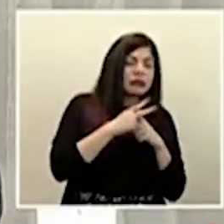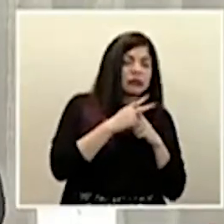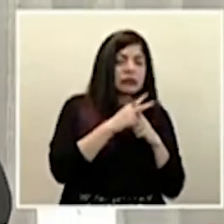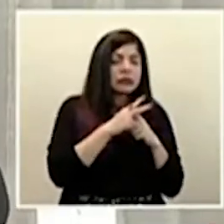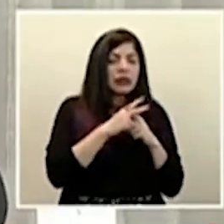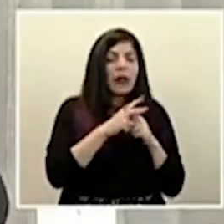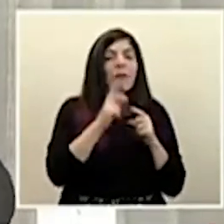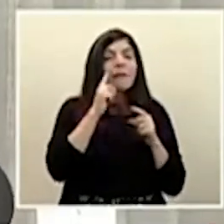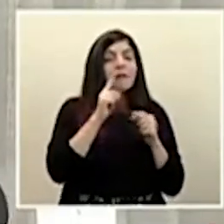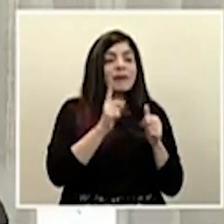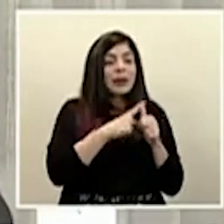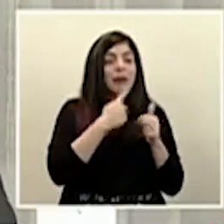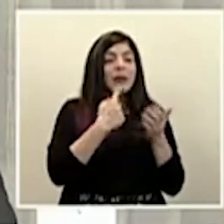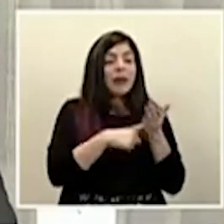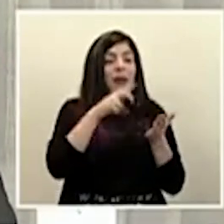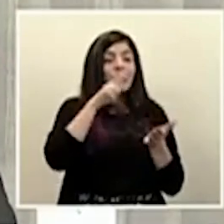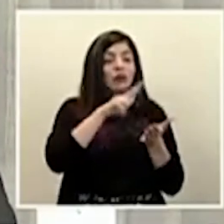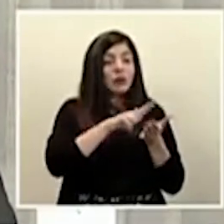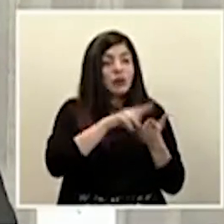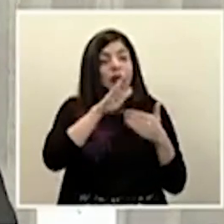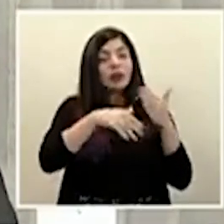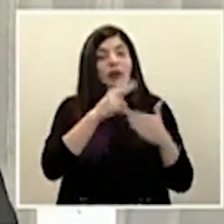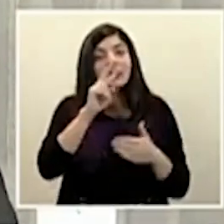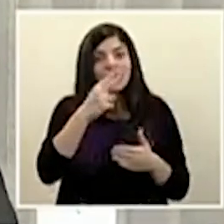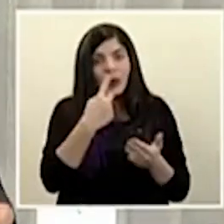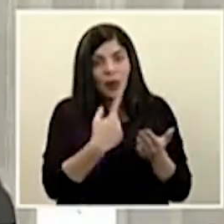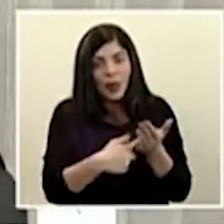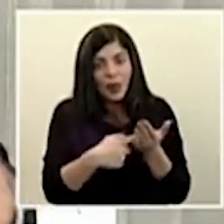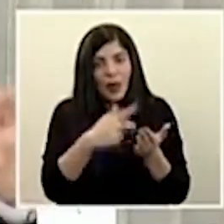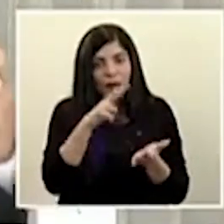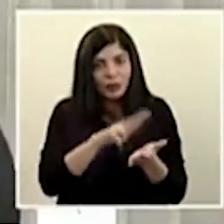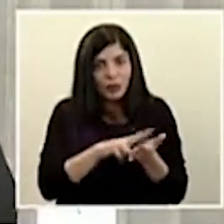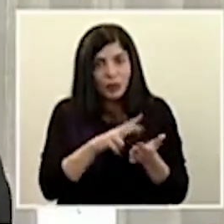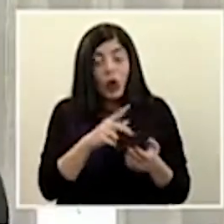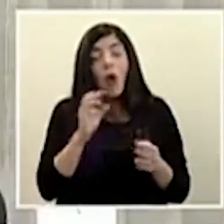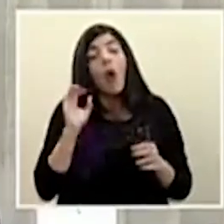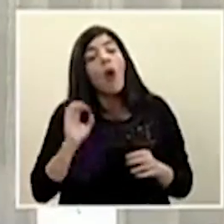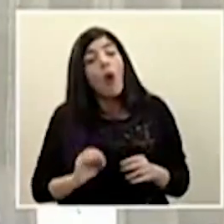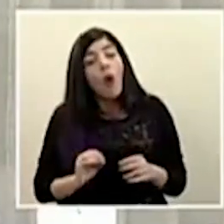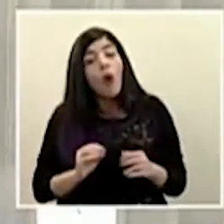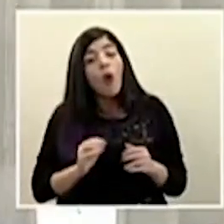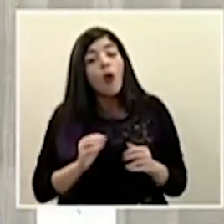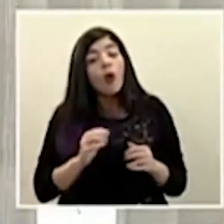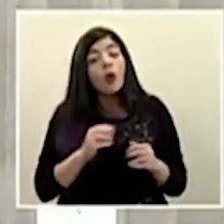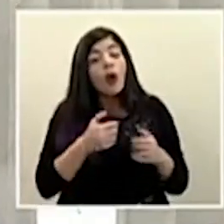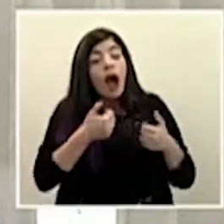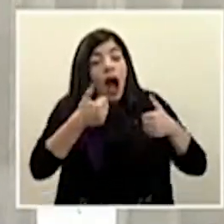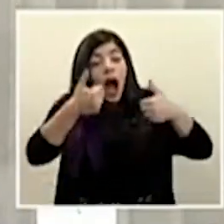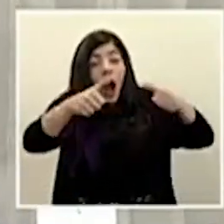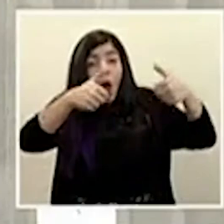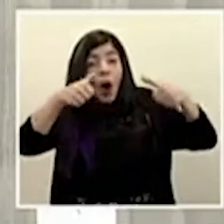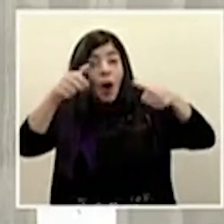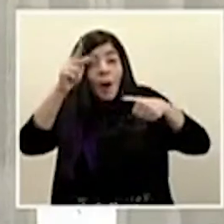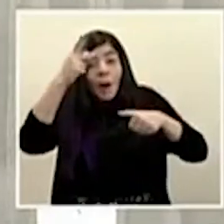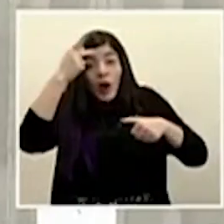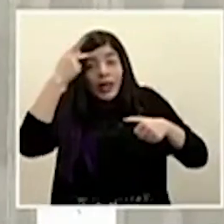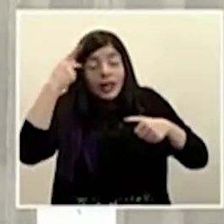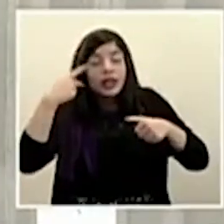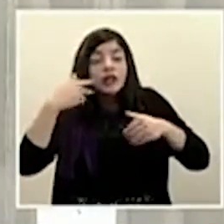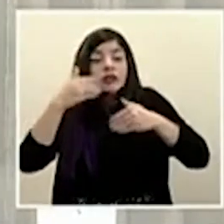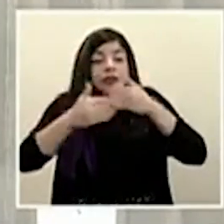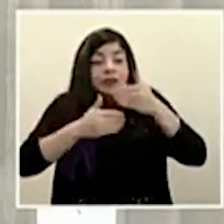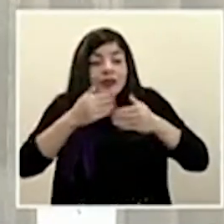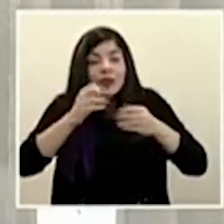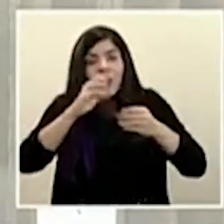tener otra vez el primer debate y ojalá pronto el segundo, o que en la construcción de los acuerdos políticos y de